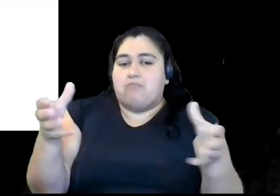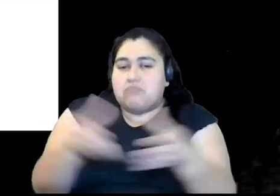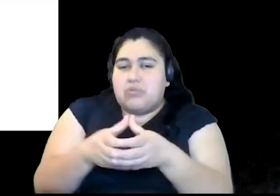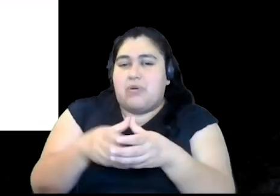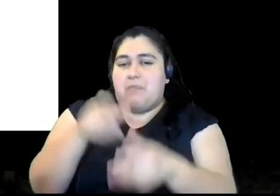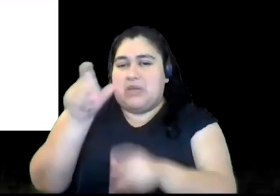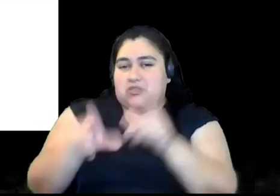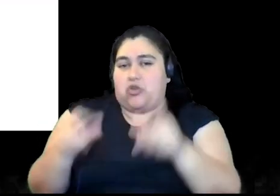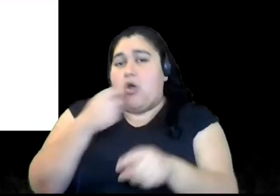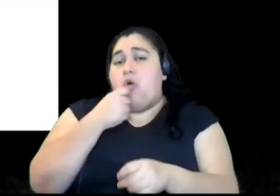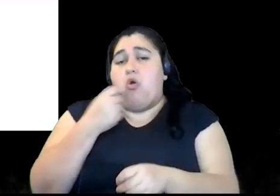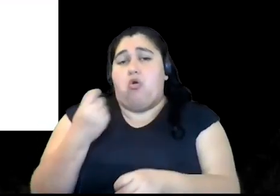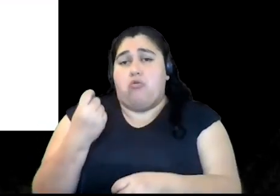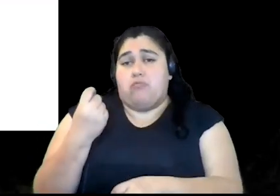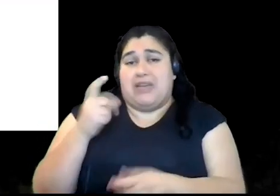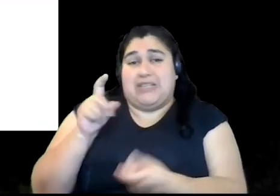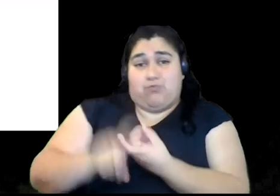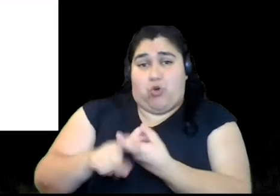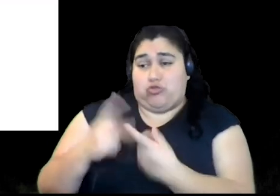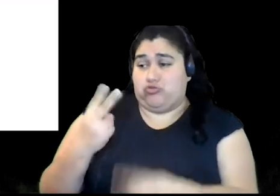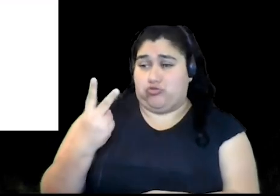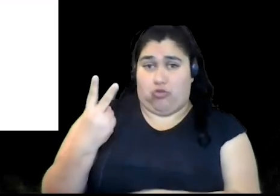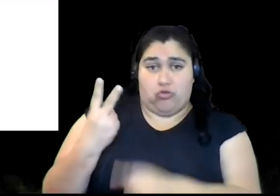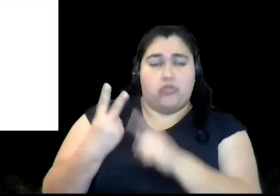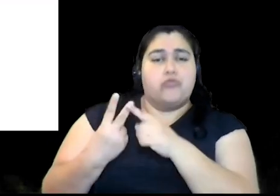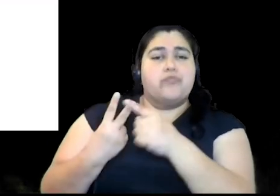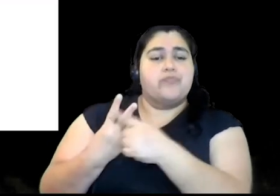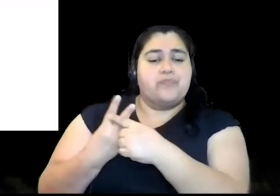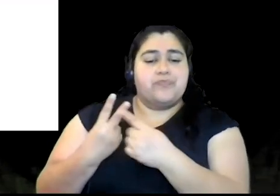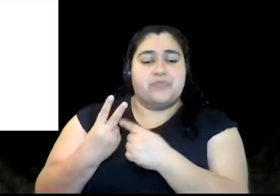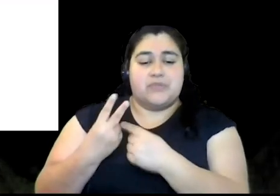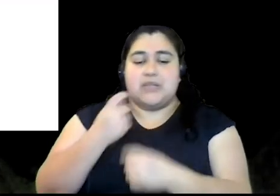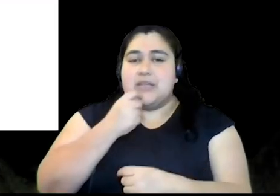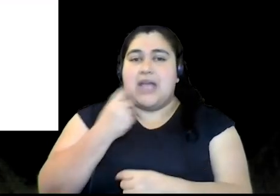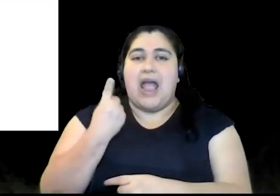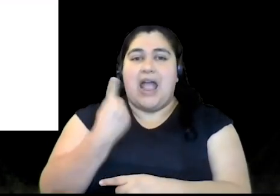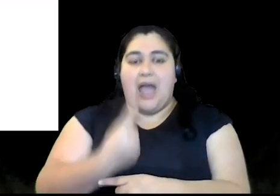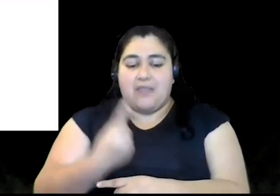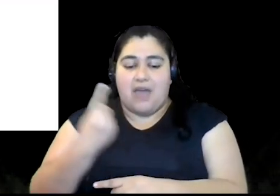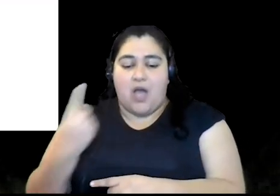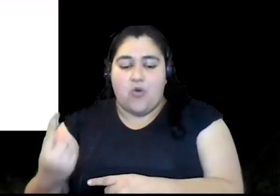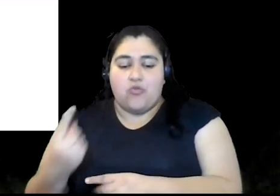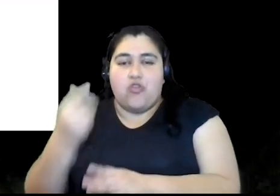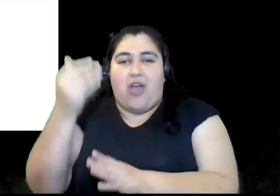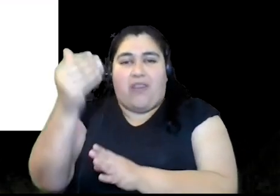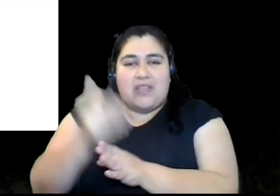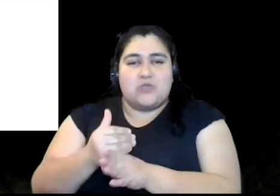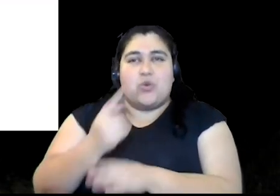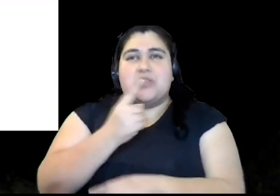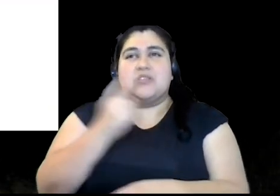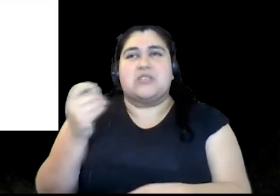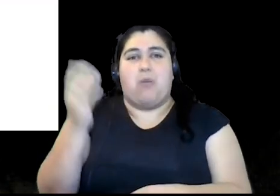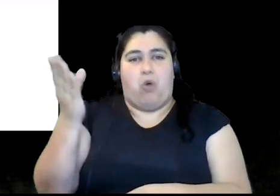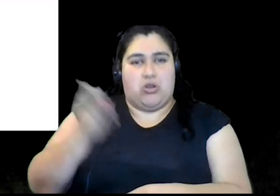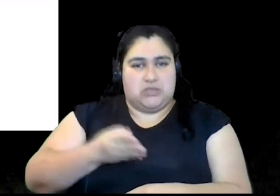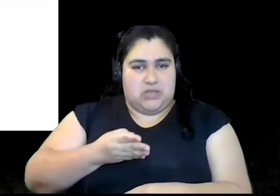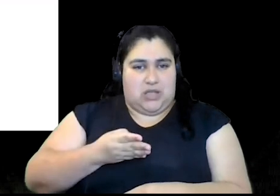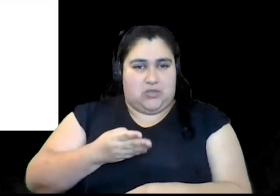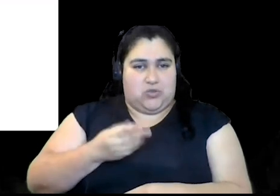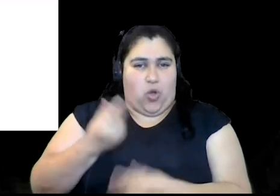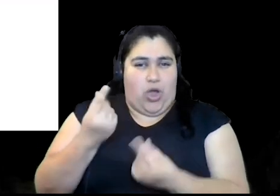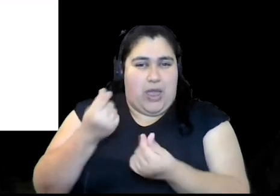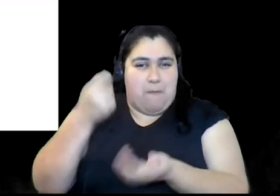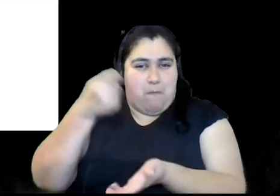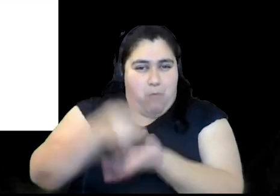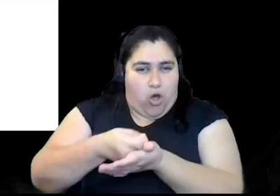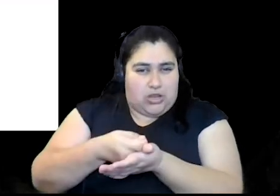a tomar el caso de un matrimonio, no es que cada uno puede descontar el 100% del importe